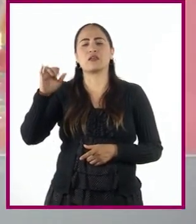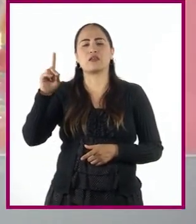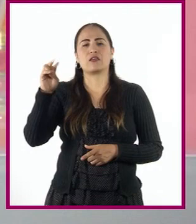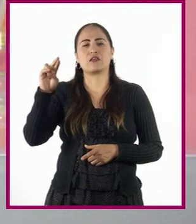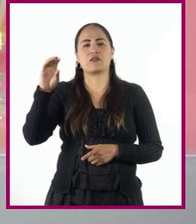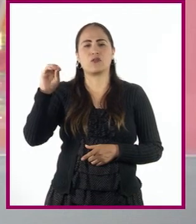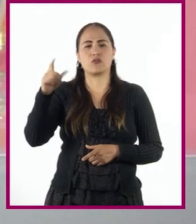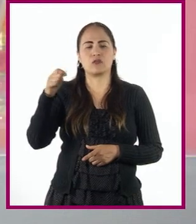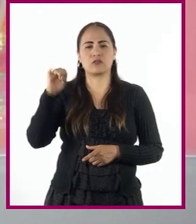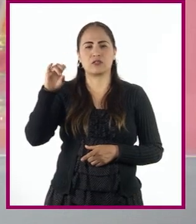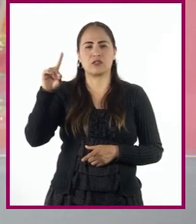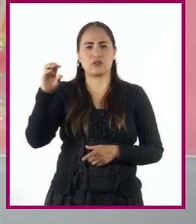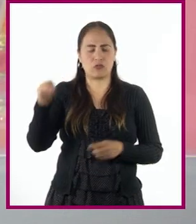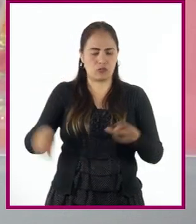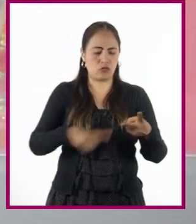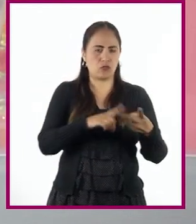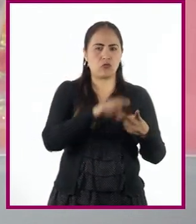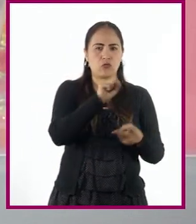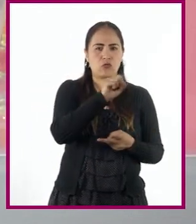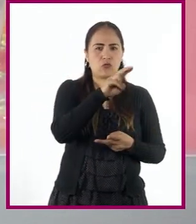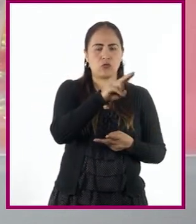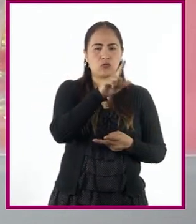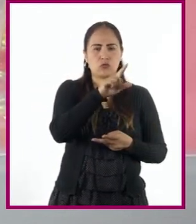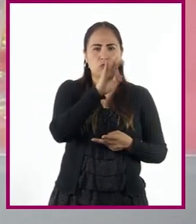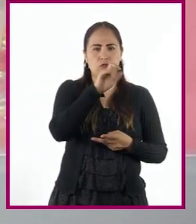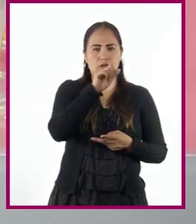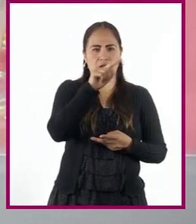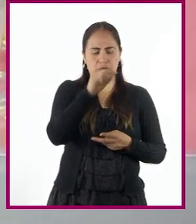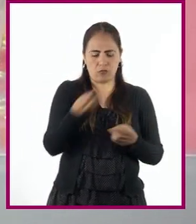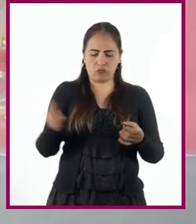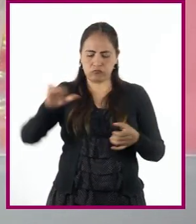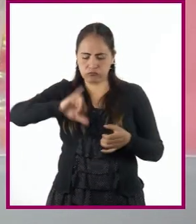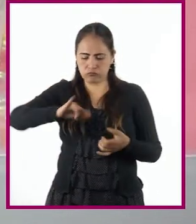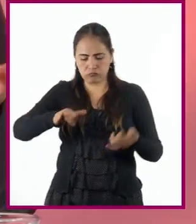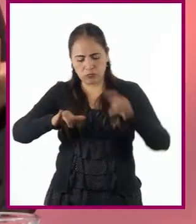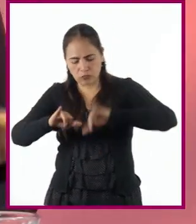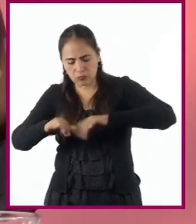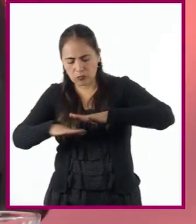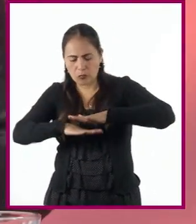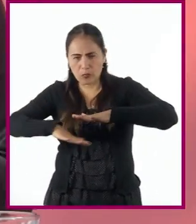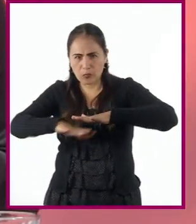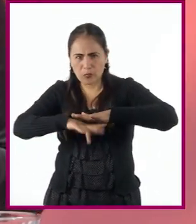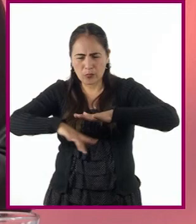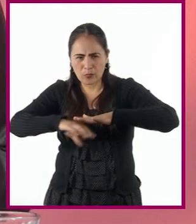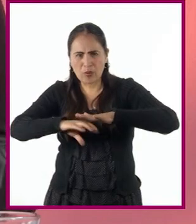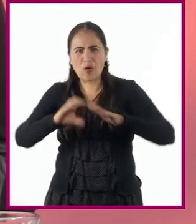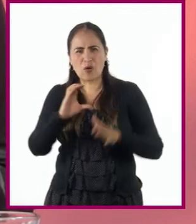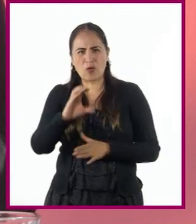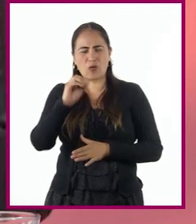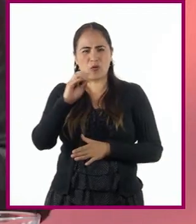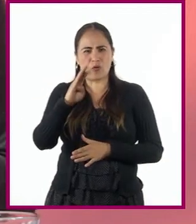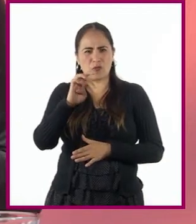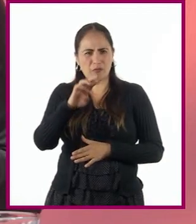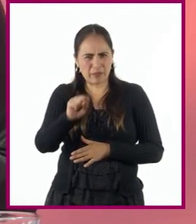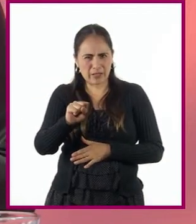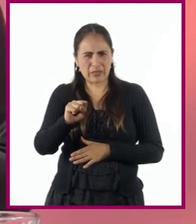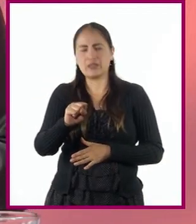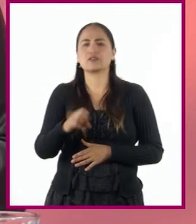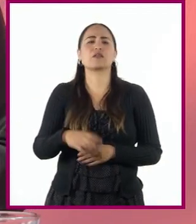con el sulfato de cobre produce la formación de un precipitado de hidróxido de cobre, además de la formación de sulfato de